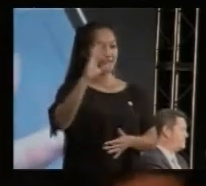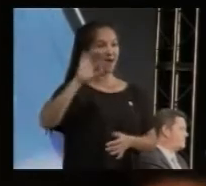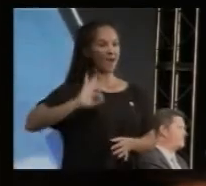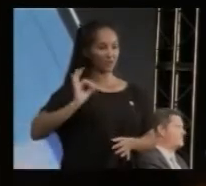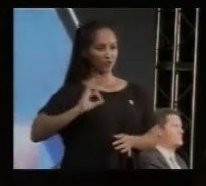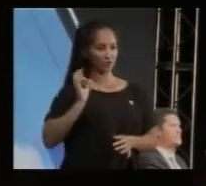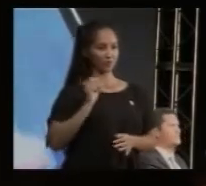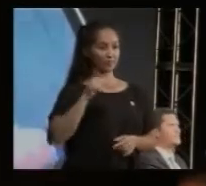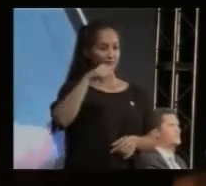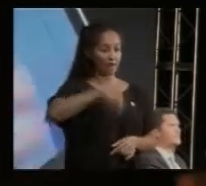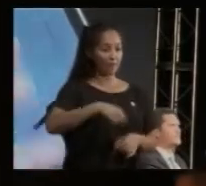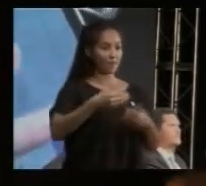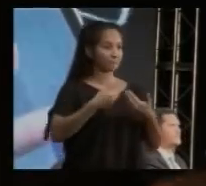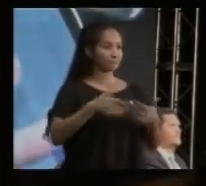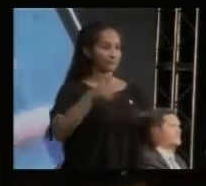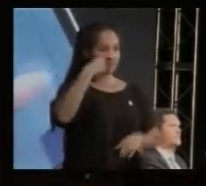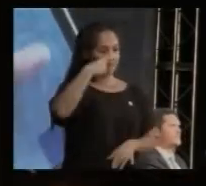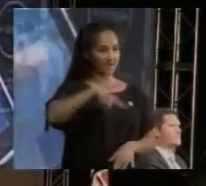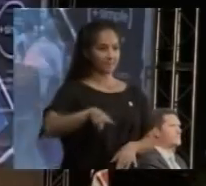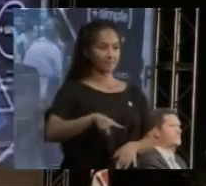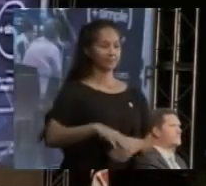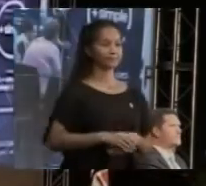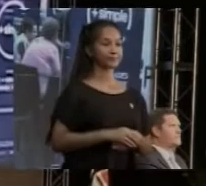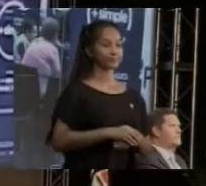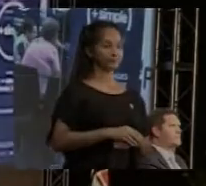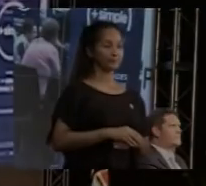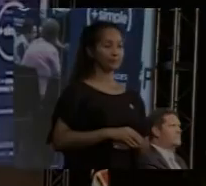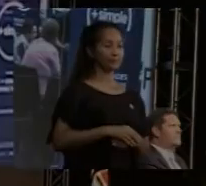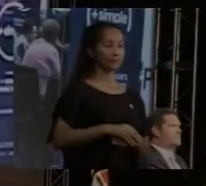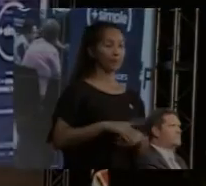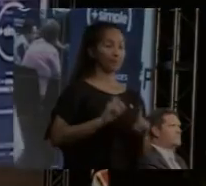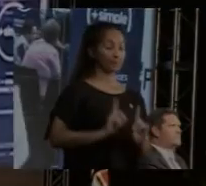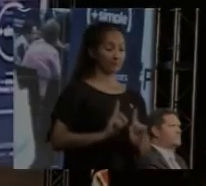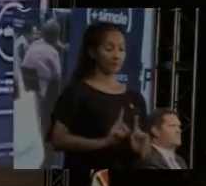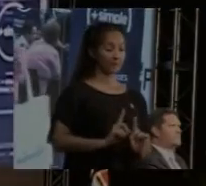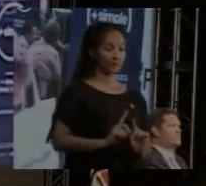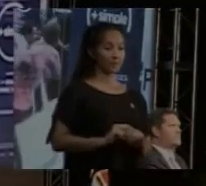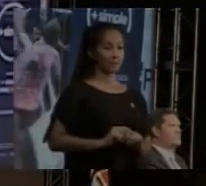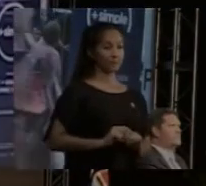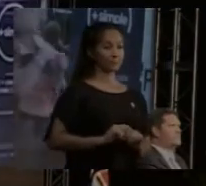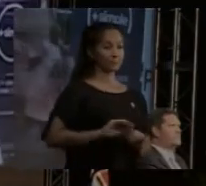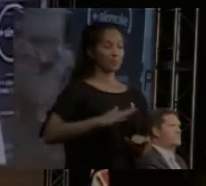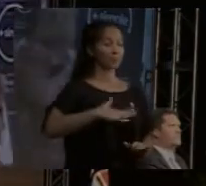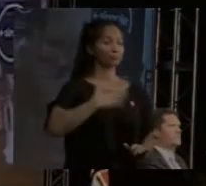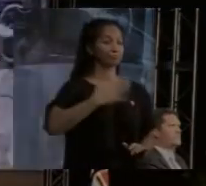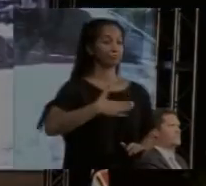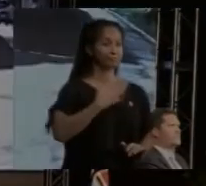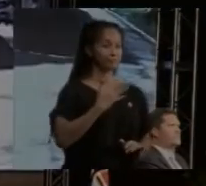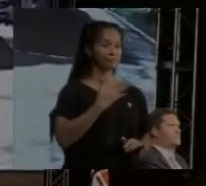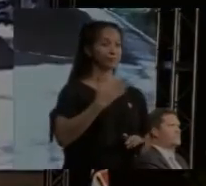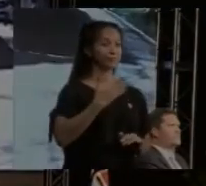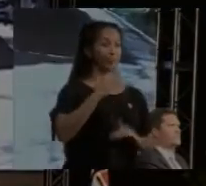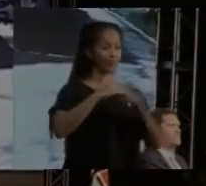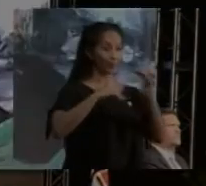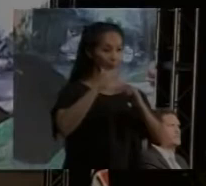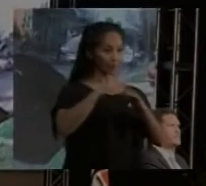finalización va a llevar una erogación de 300 millones de pesos. De la misma manera, vemos con satisfacción que se está construyendo